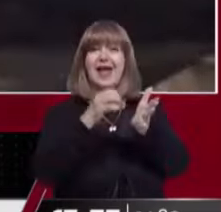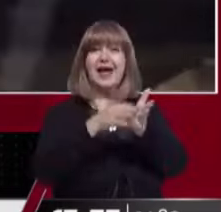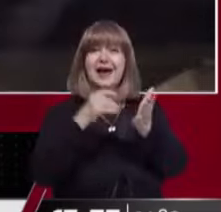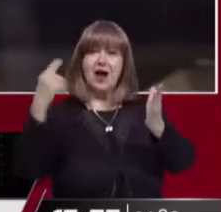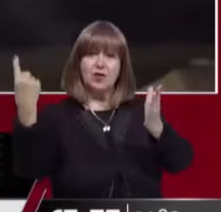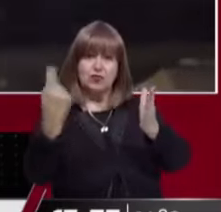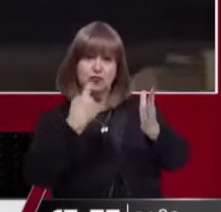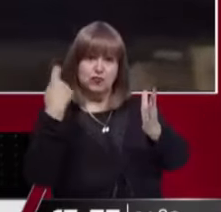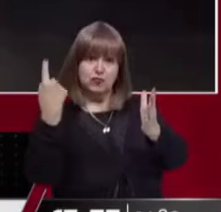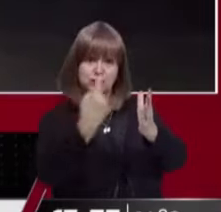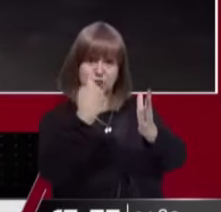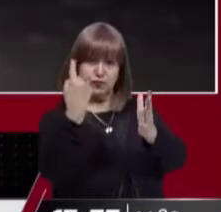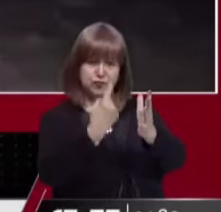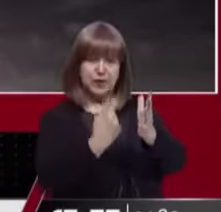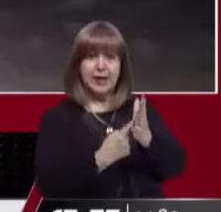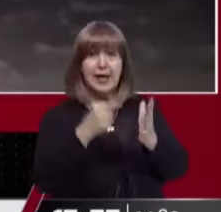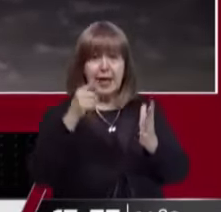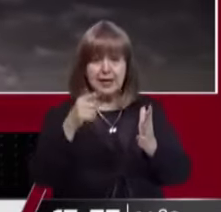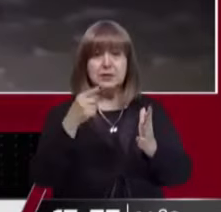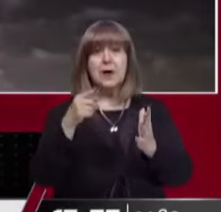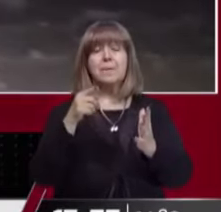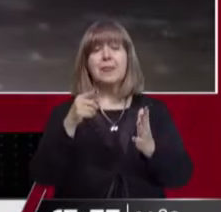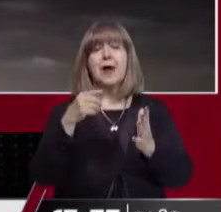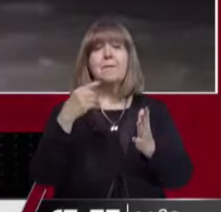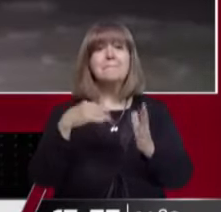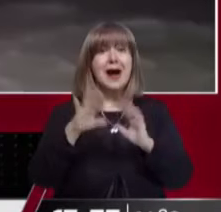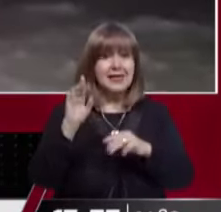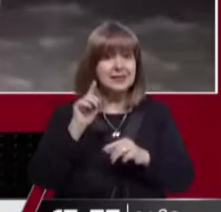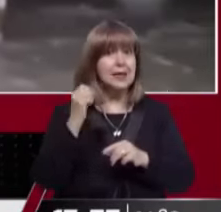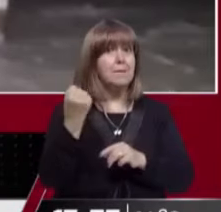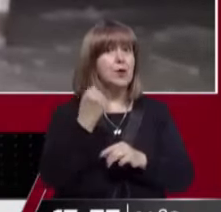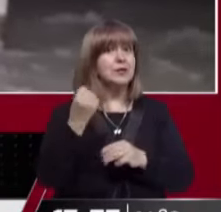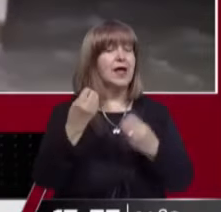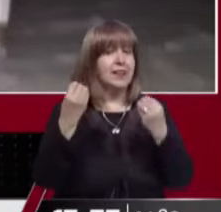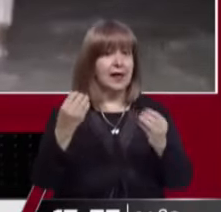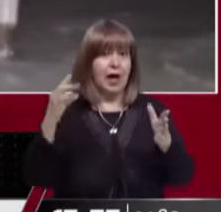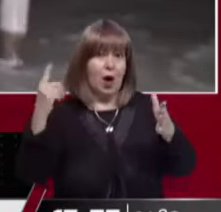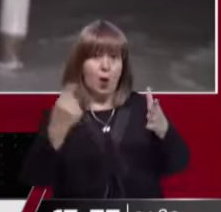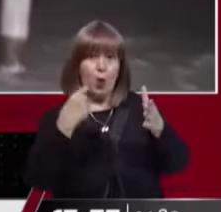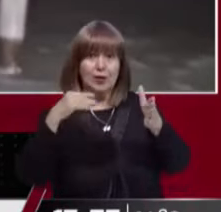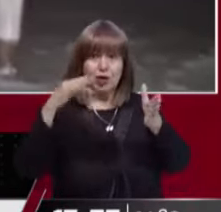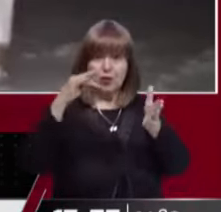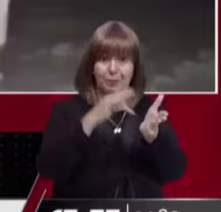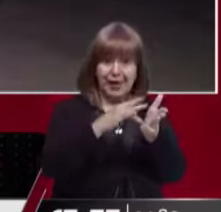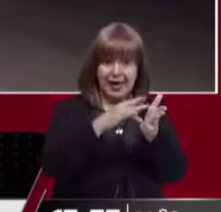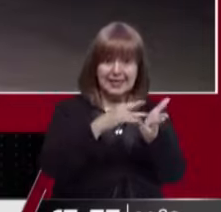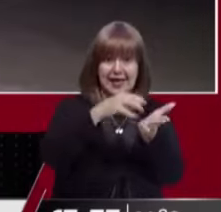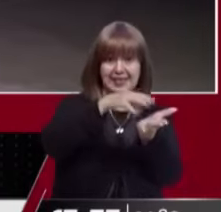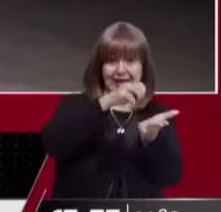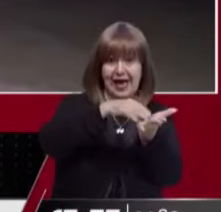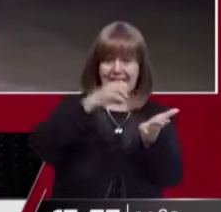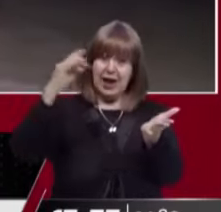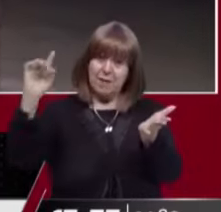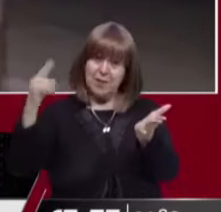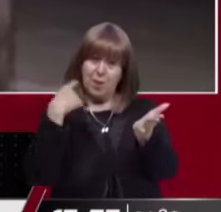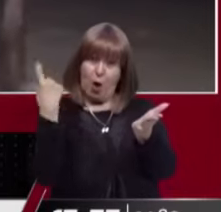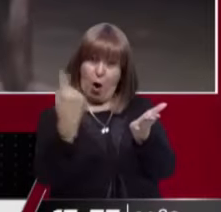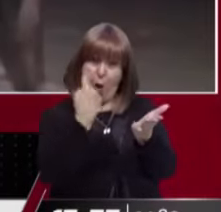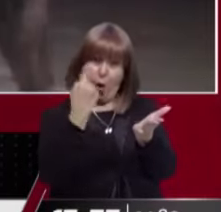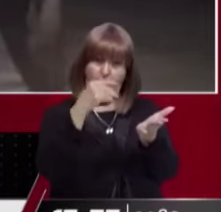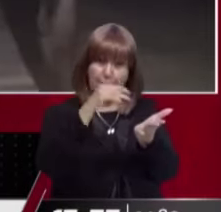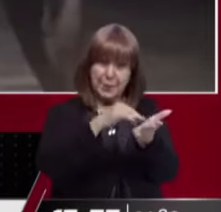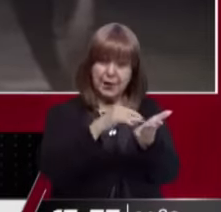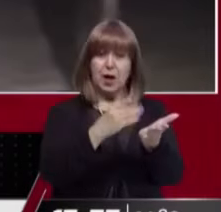maneras, eso no es tan importante como el hecho de que el huracán, al llegar a tierra, a tocar la tierra de